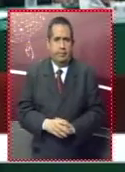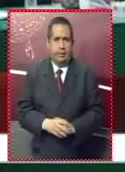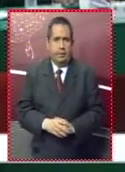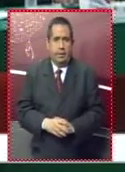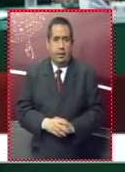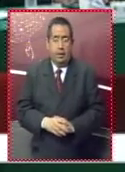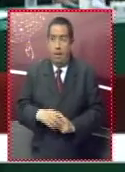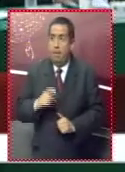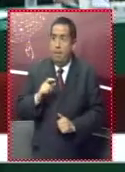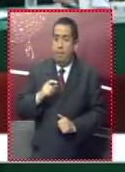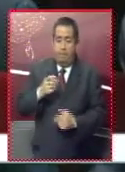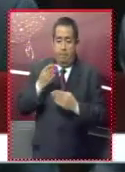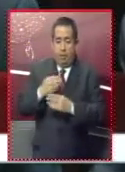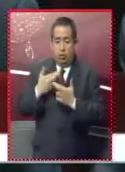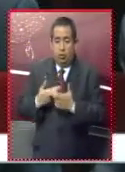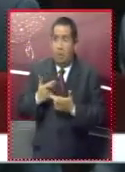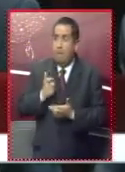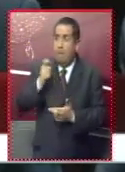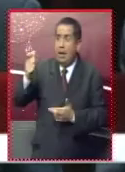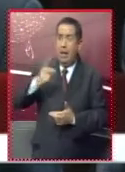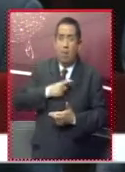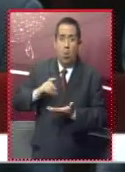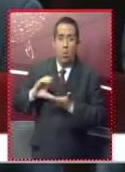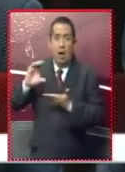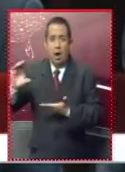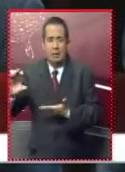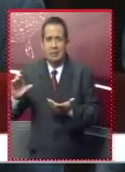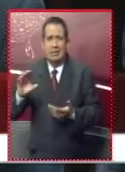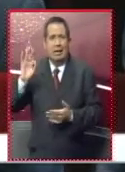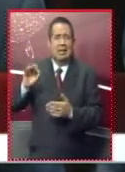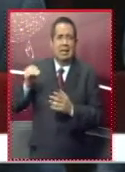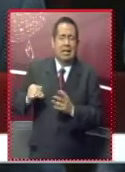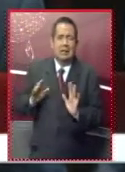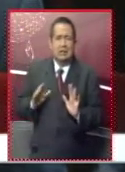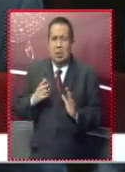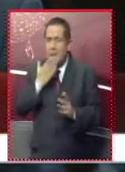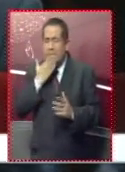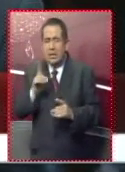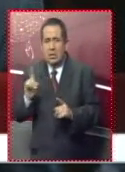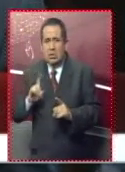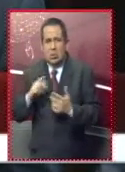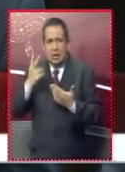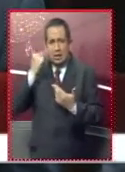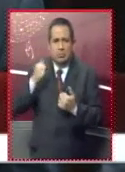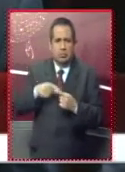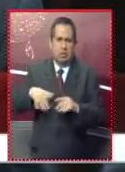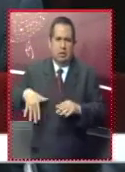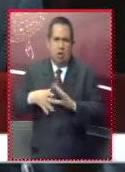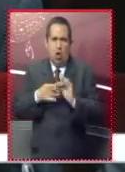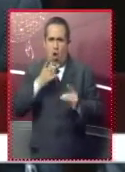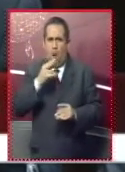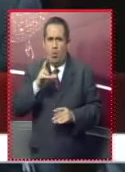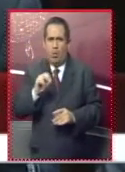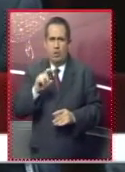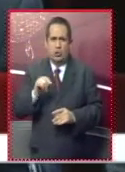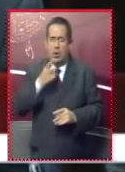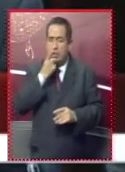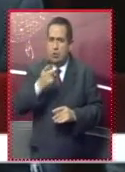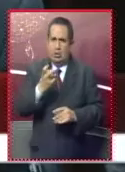Pagar deuda anticipada en circunstancias donde hay bajas tasas de interés no es una medida razonable, reiteró Enrique Provencio.